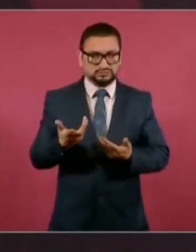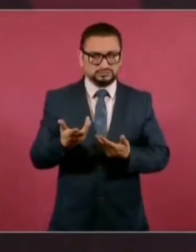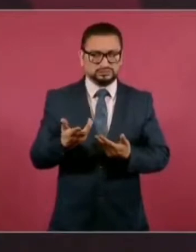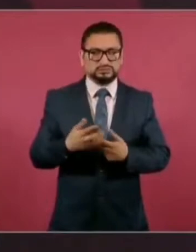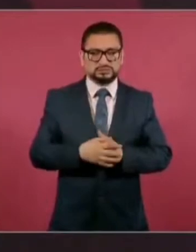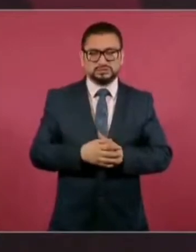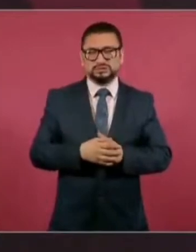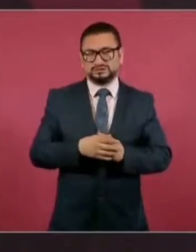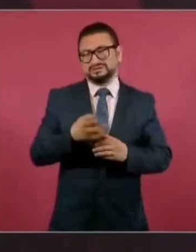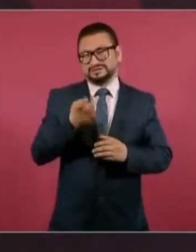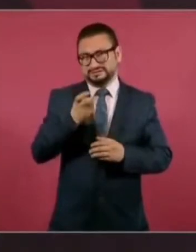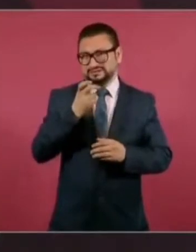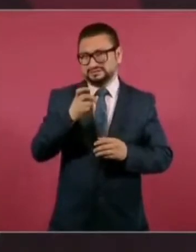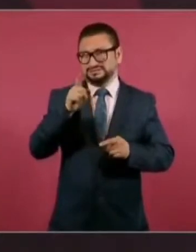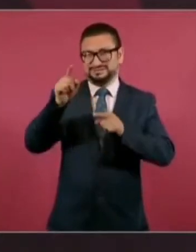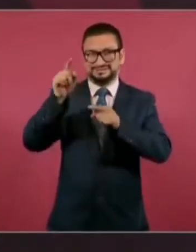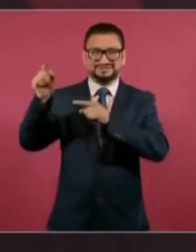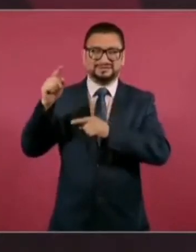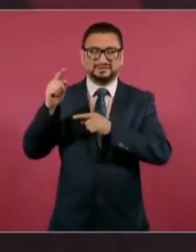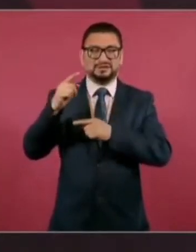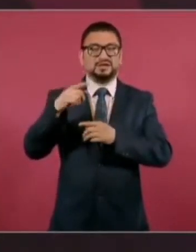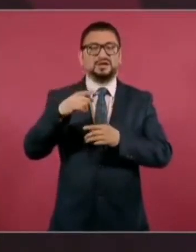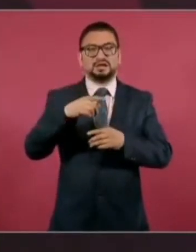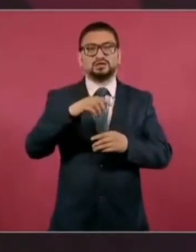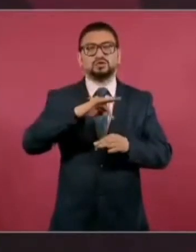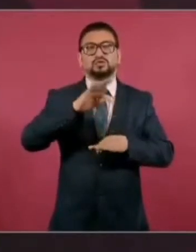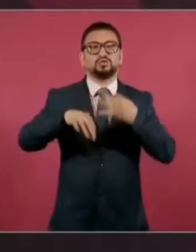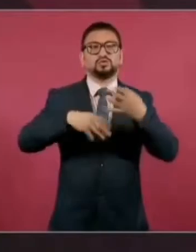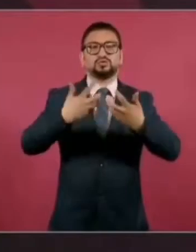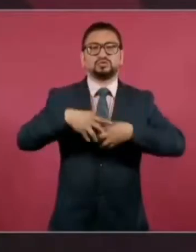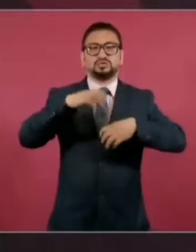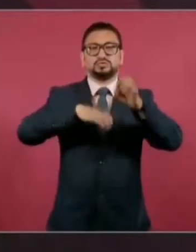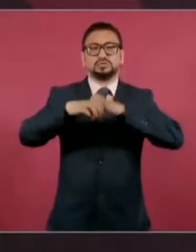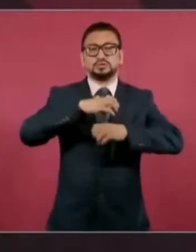Y así a todos les ha ido bien